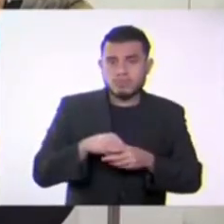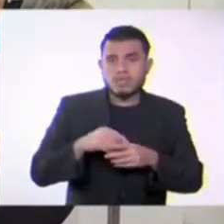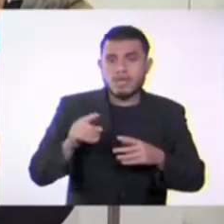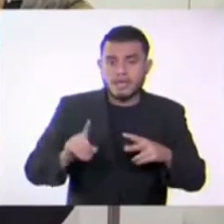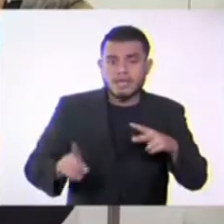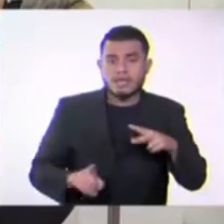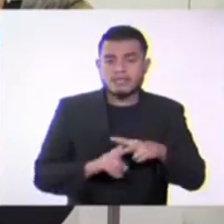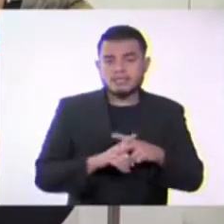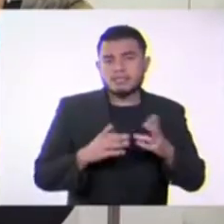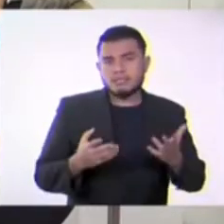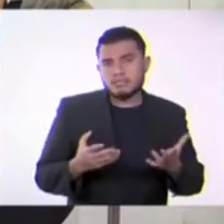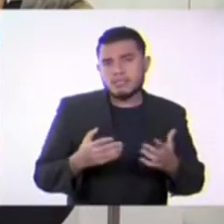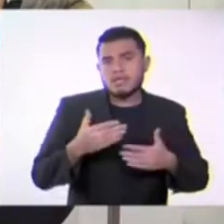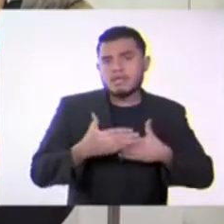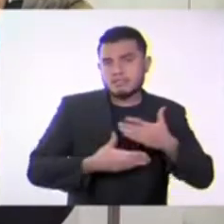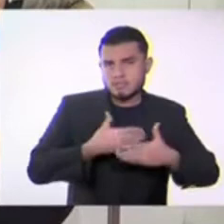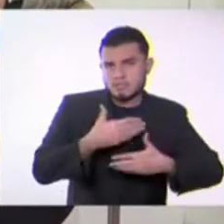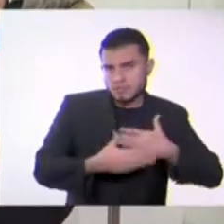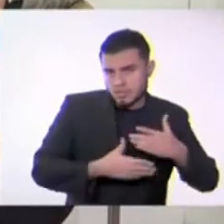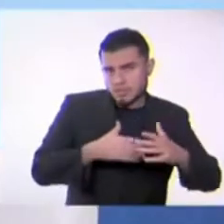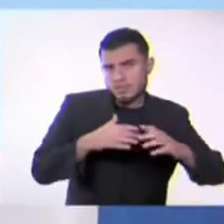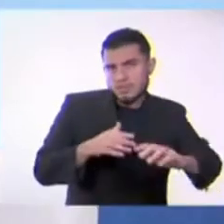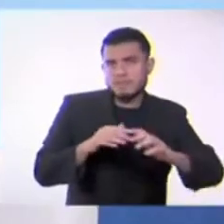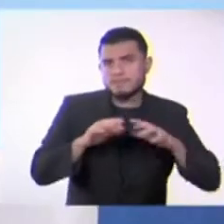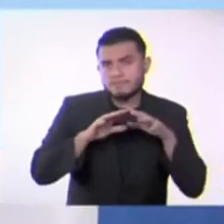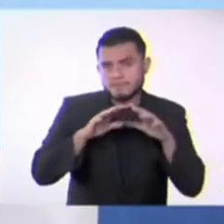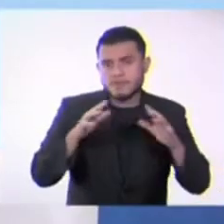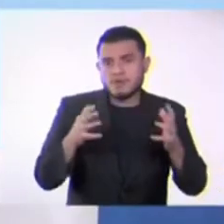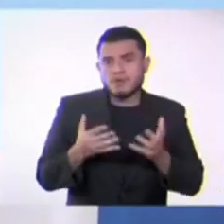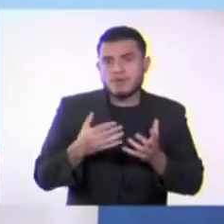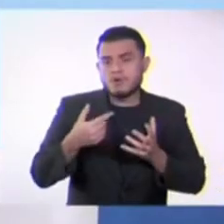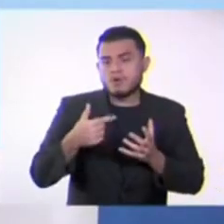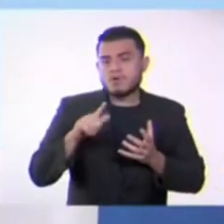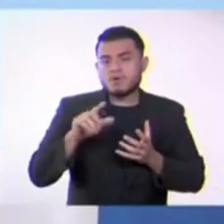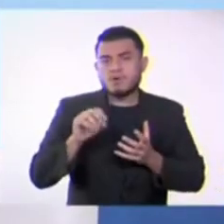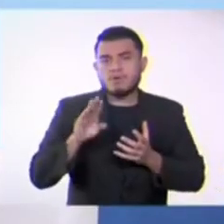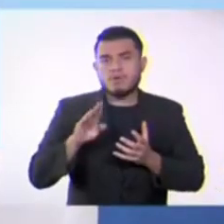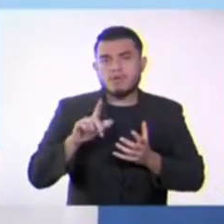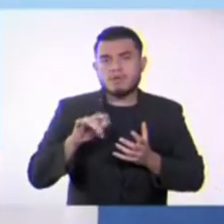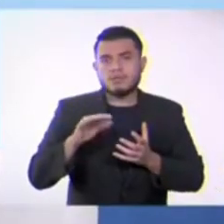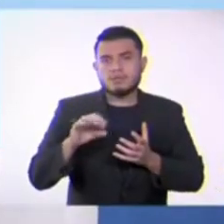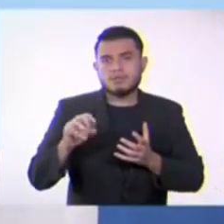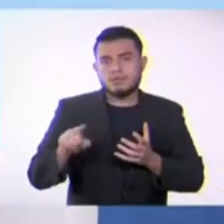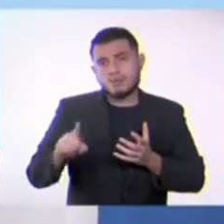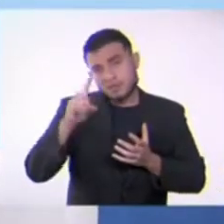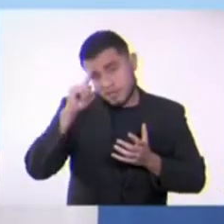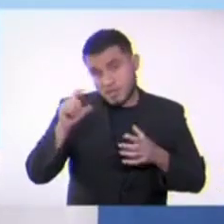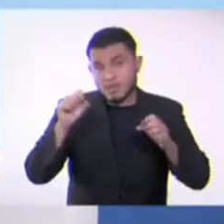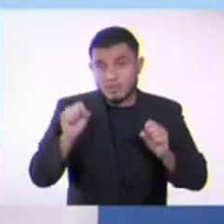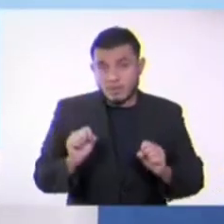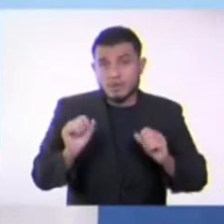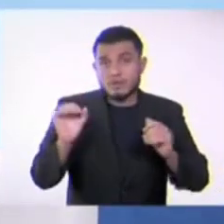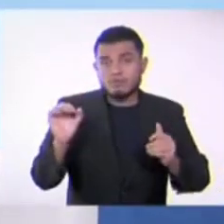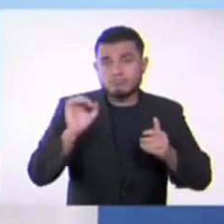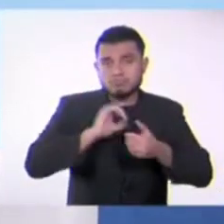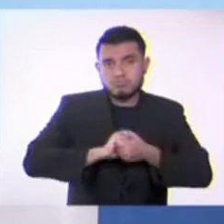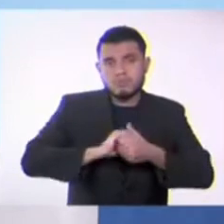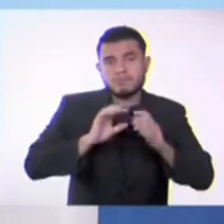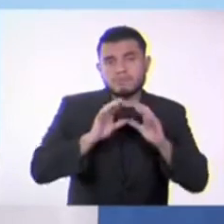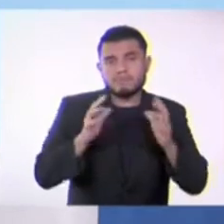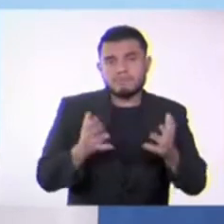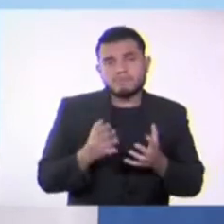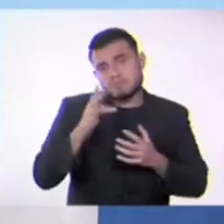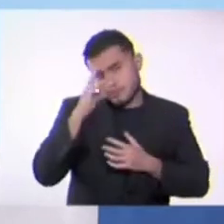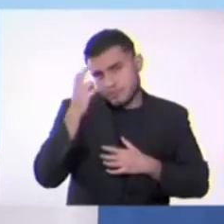figura o ese proceso de globalización que va con la idea de unificar o de mundializar, es